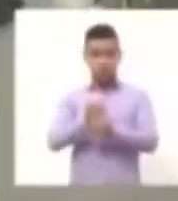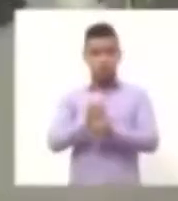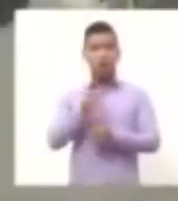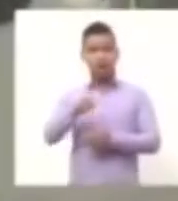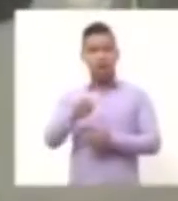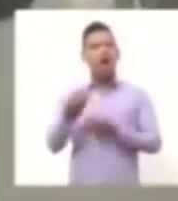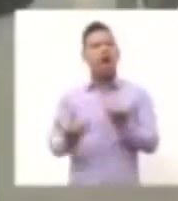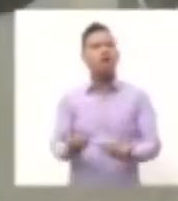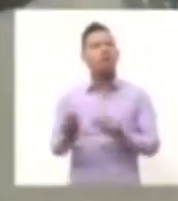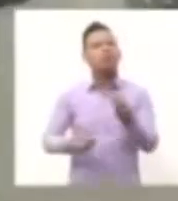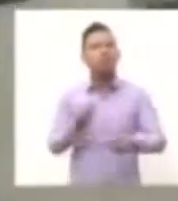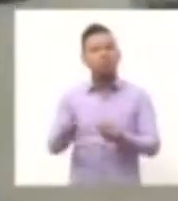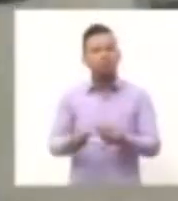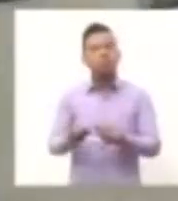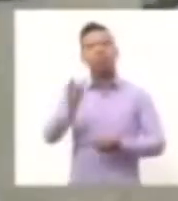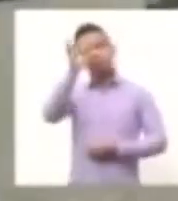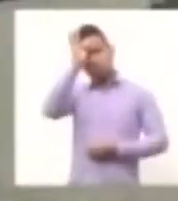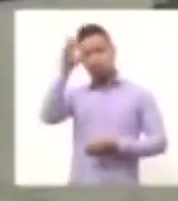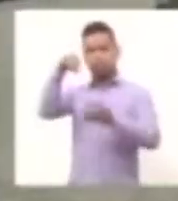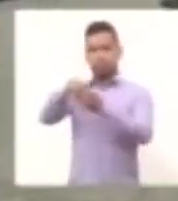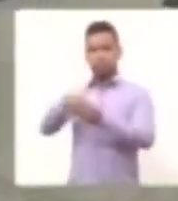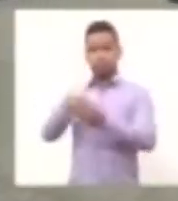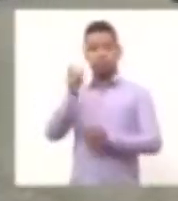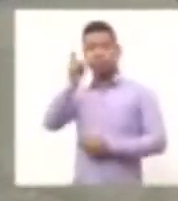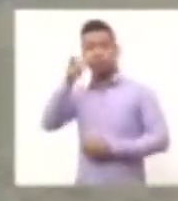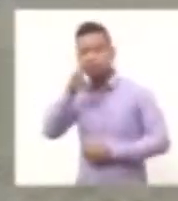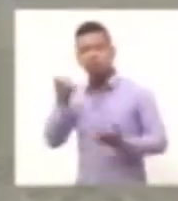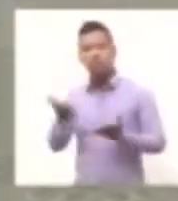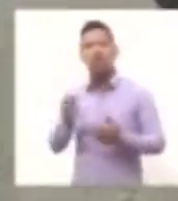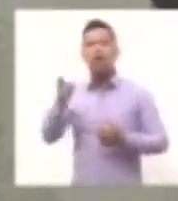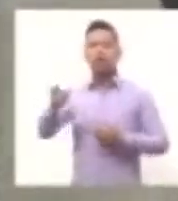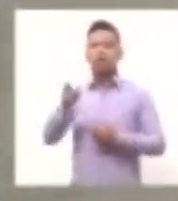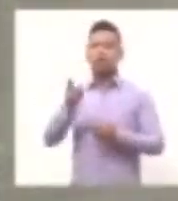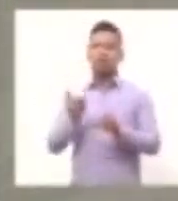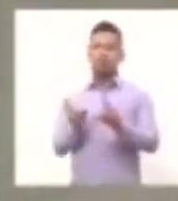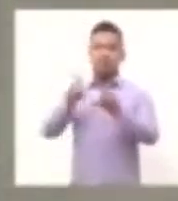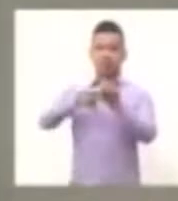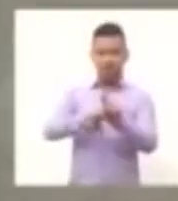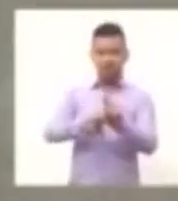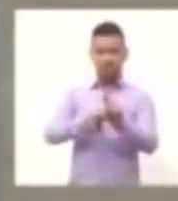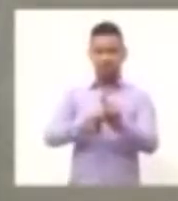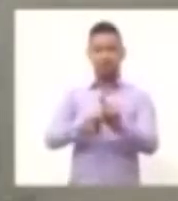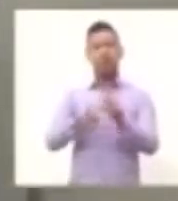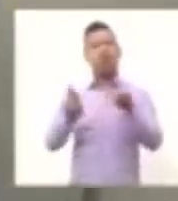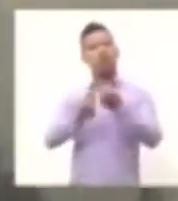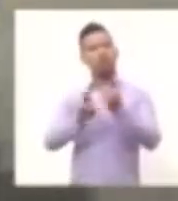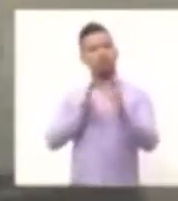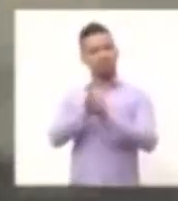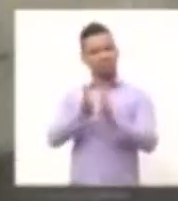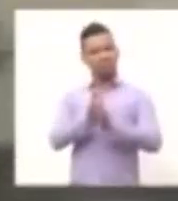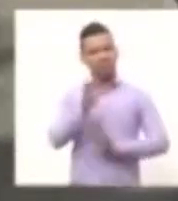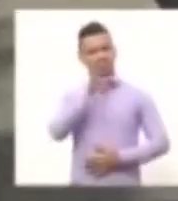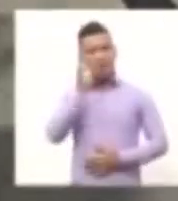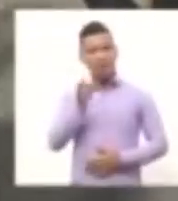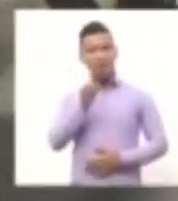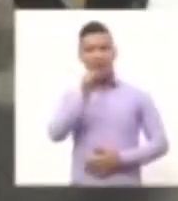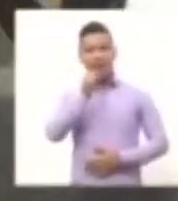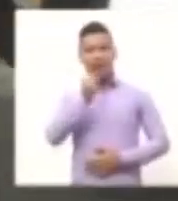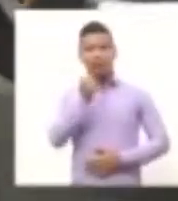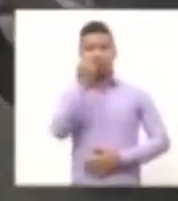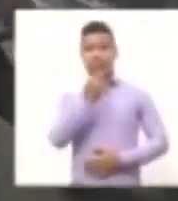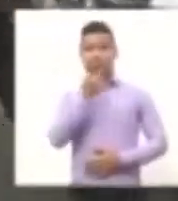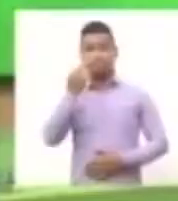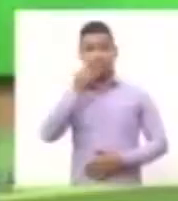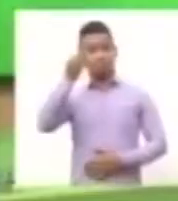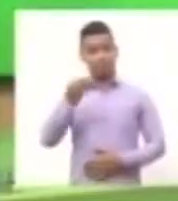en un centro asistencial de la capital del departamento de La Guajira. La información desde Riohacha, con Yuri Reales Magdalena, las noticias, un compromiso con la